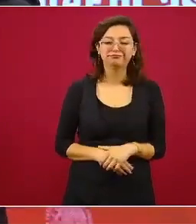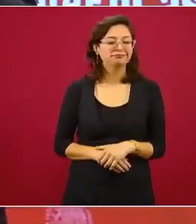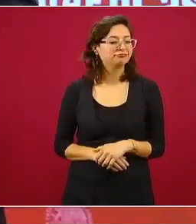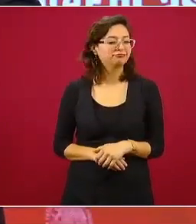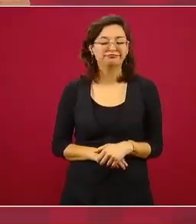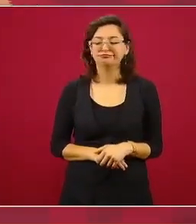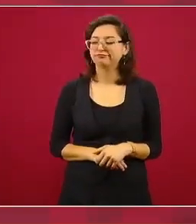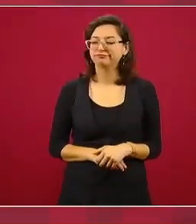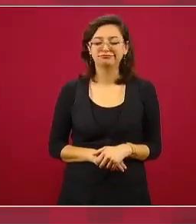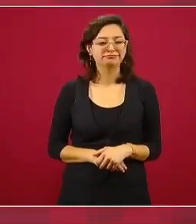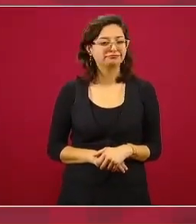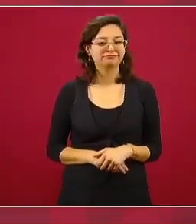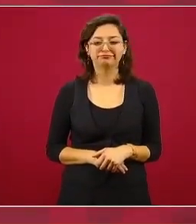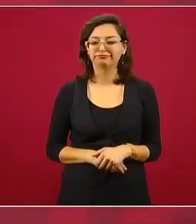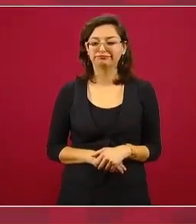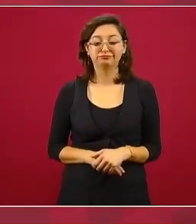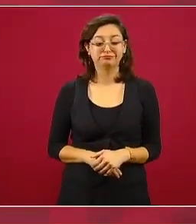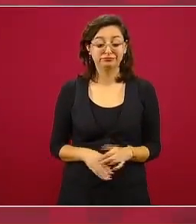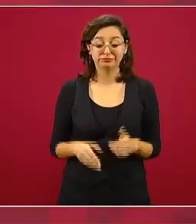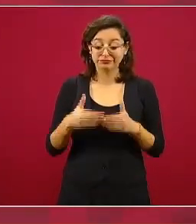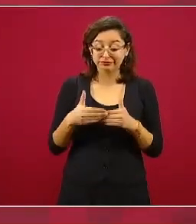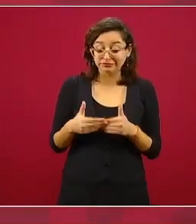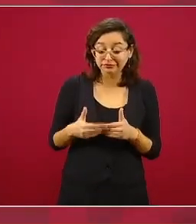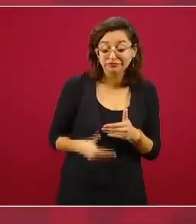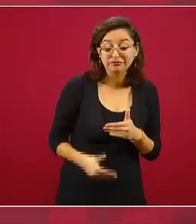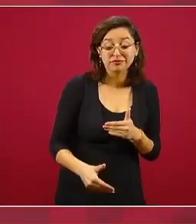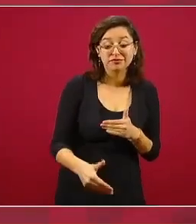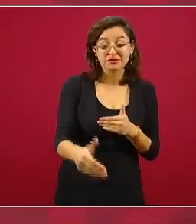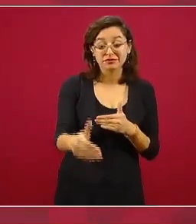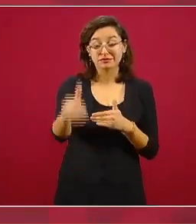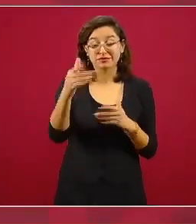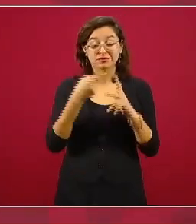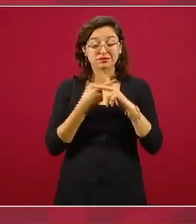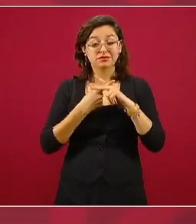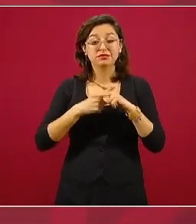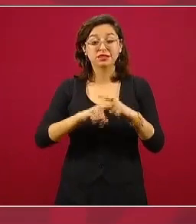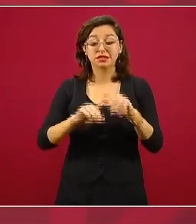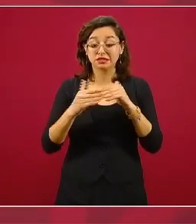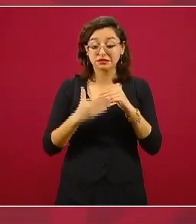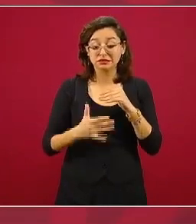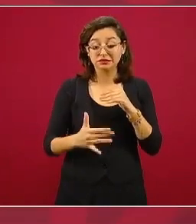Ya entramos a una etapa